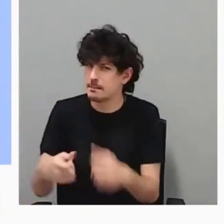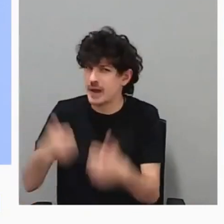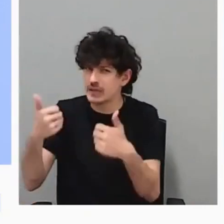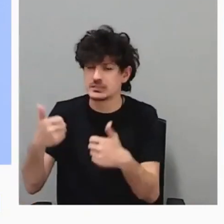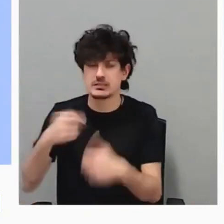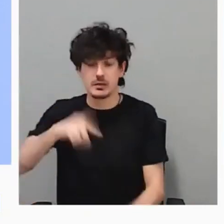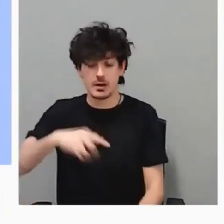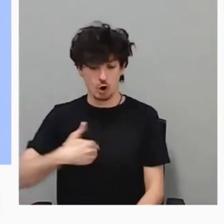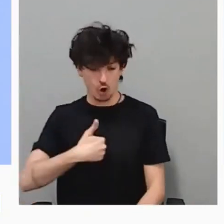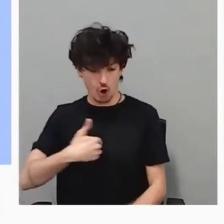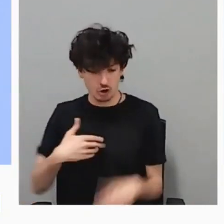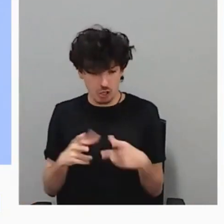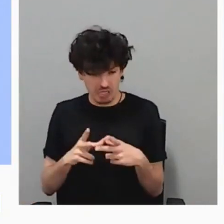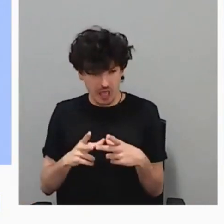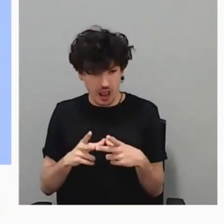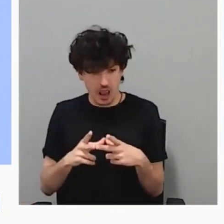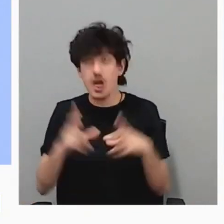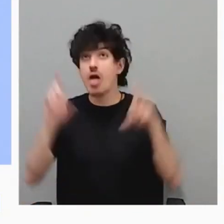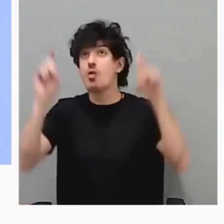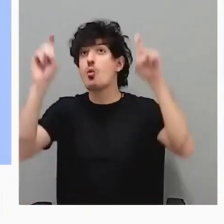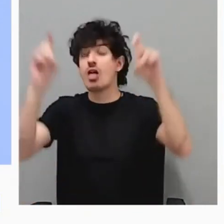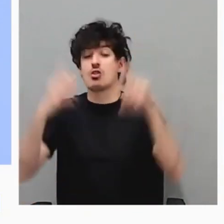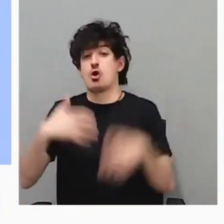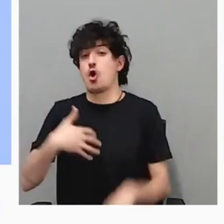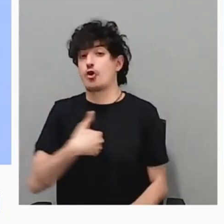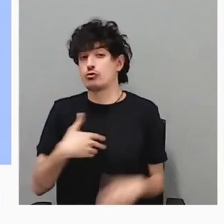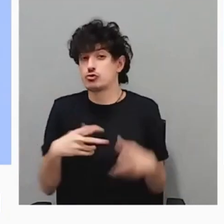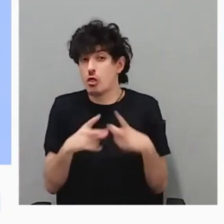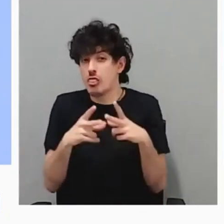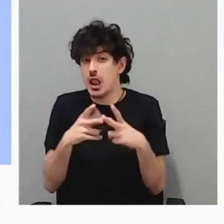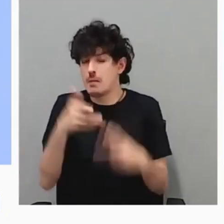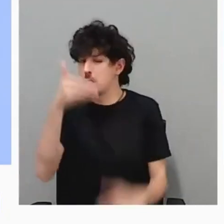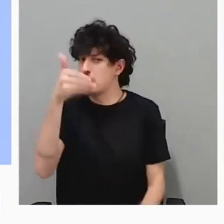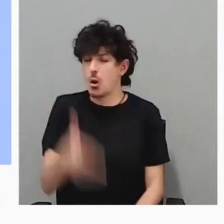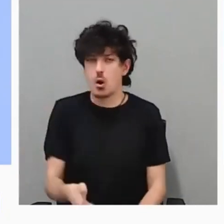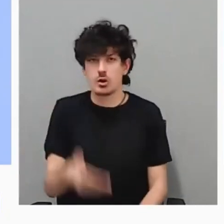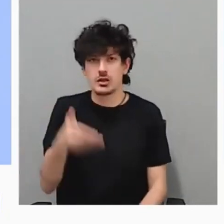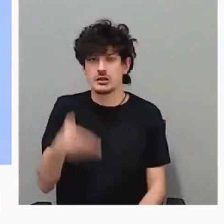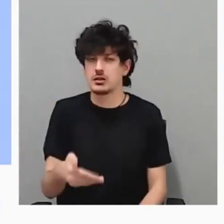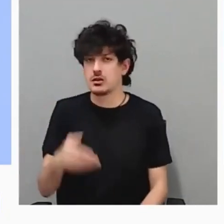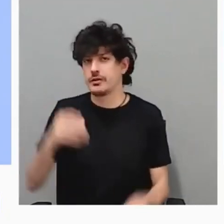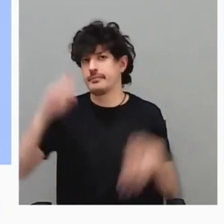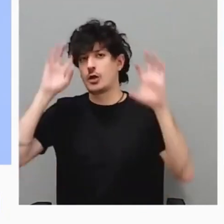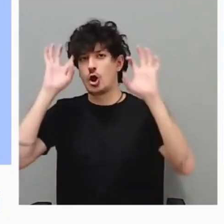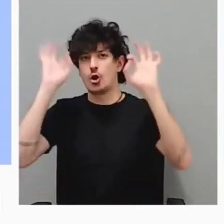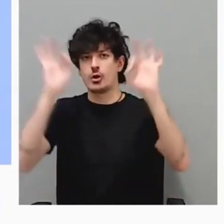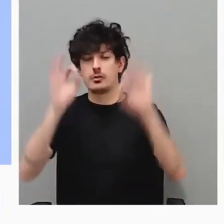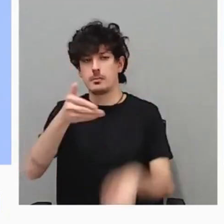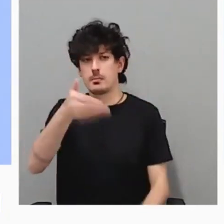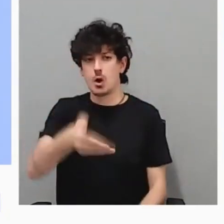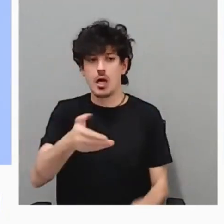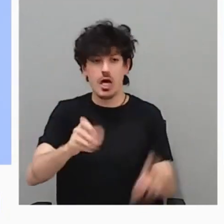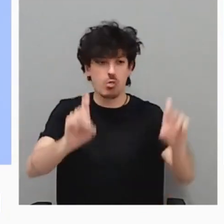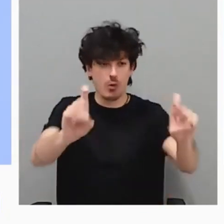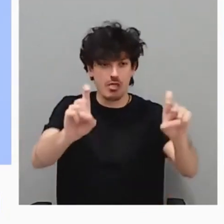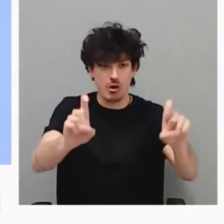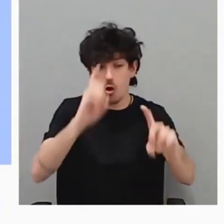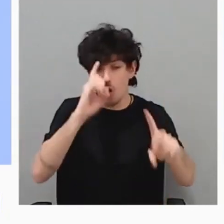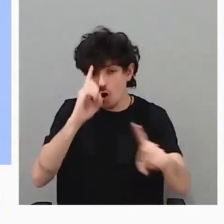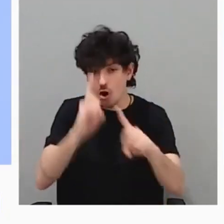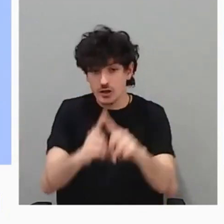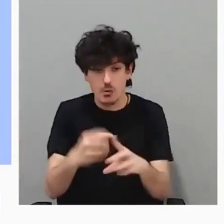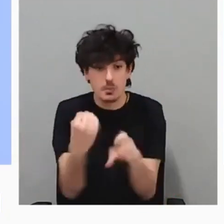que tiene la educación, ¿no? Que no lo debemos olvidar. O sea, obviamente es importante la educación para conseguir un mejor